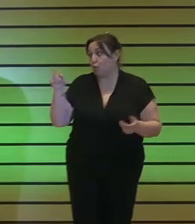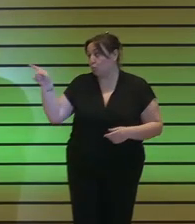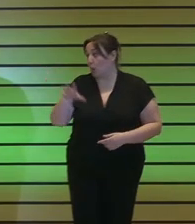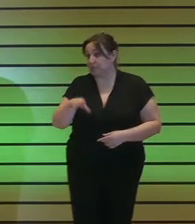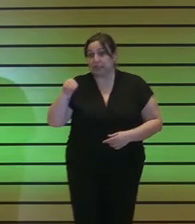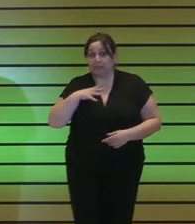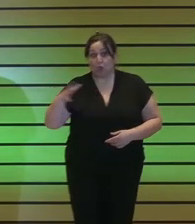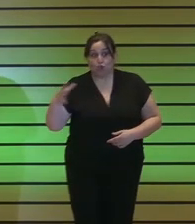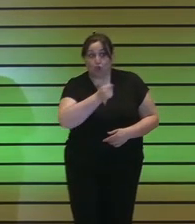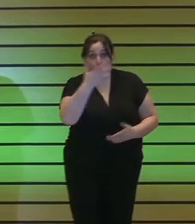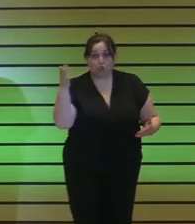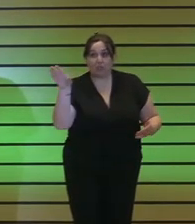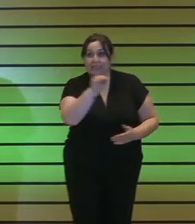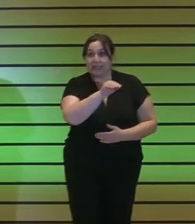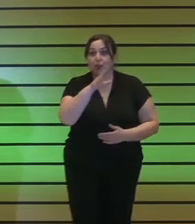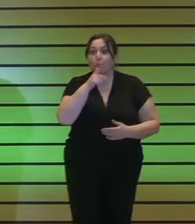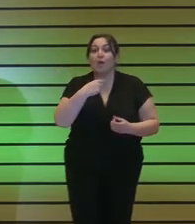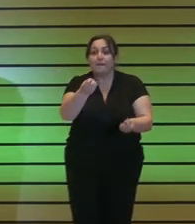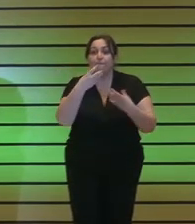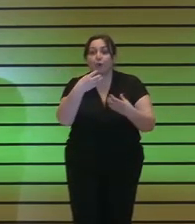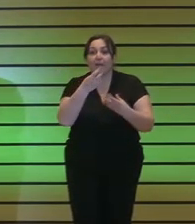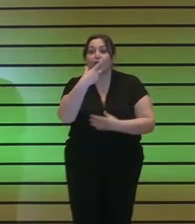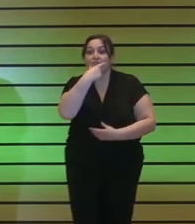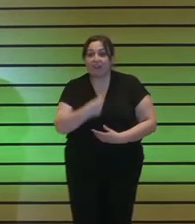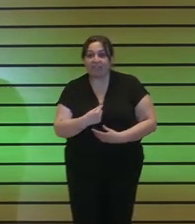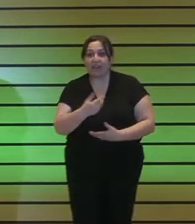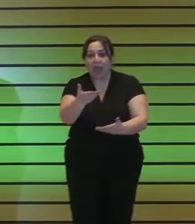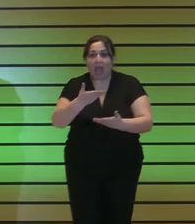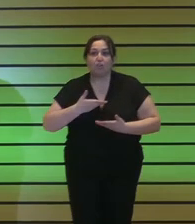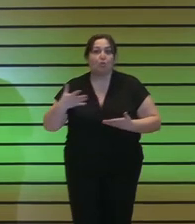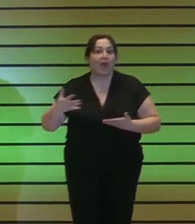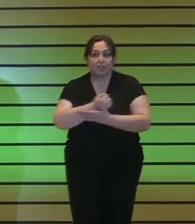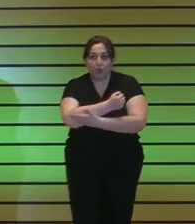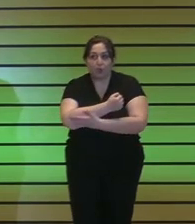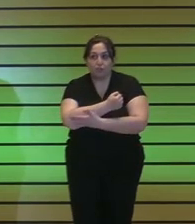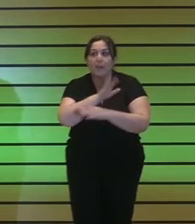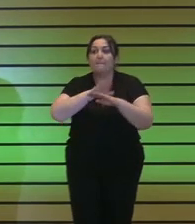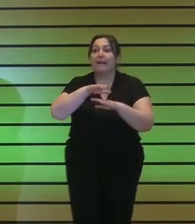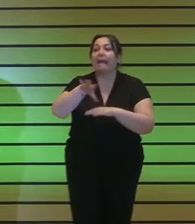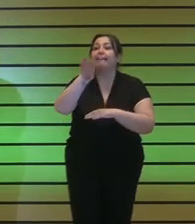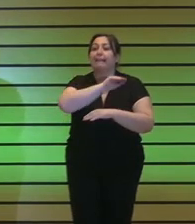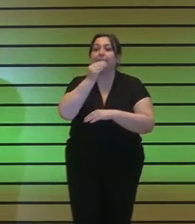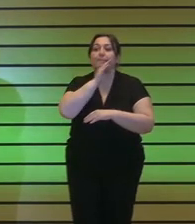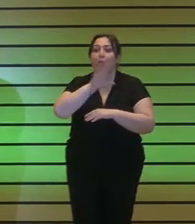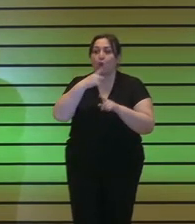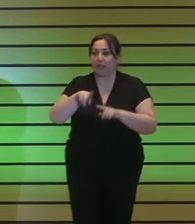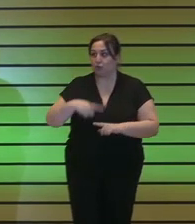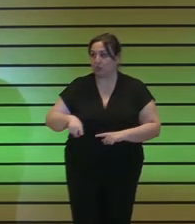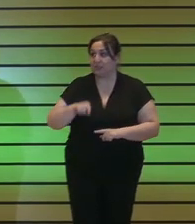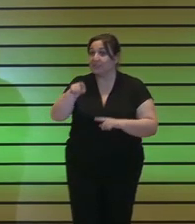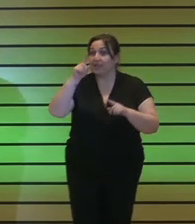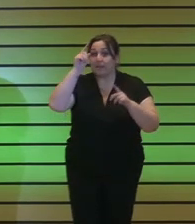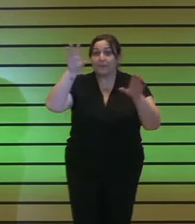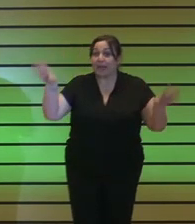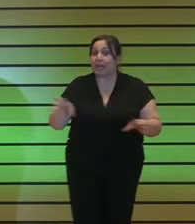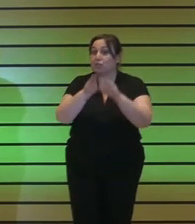porque la verdad es que la información fácil nos ayuda a todos a entender mucho mejor las cosas este resumen visual yo creo que